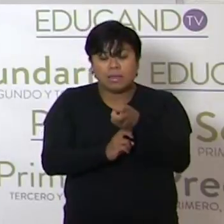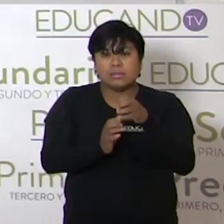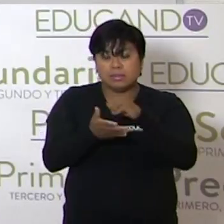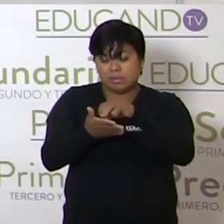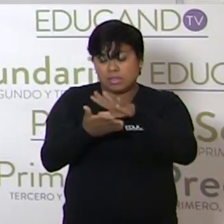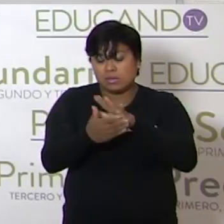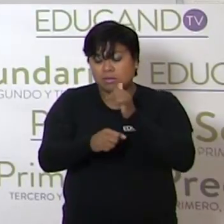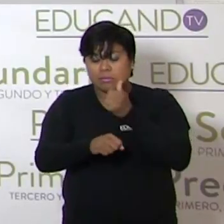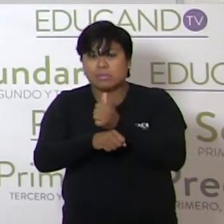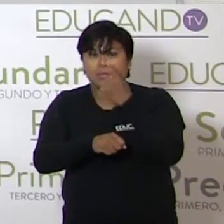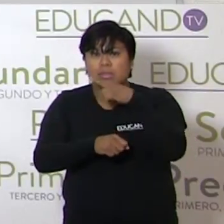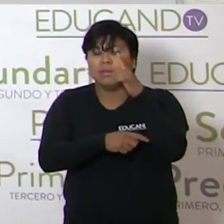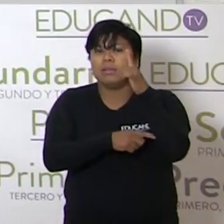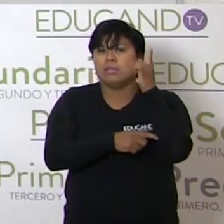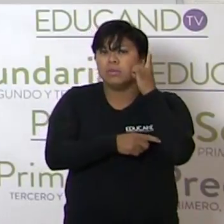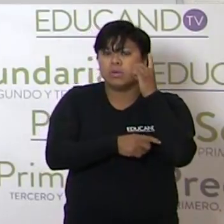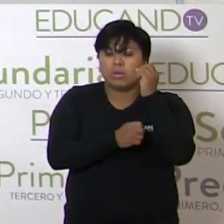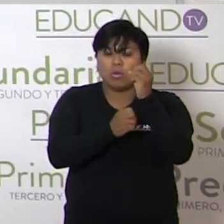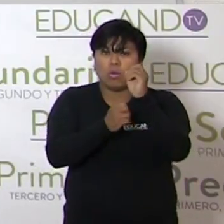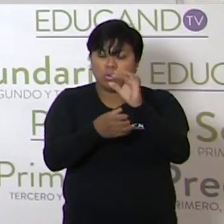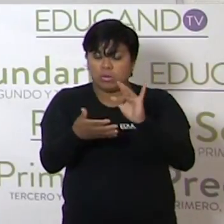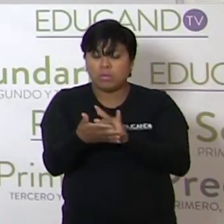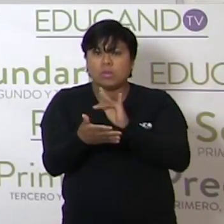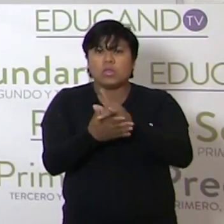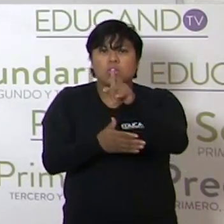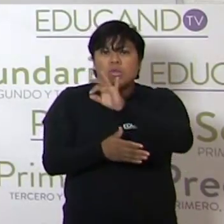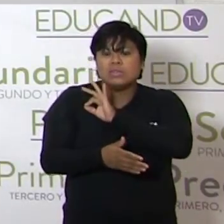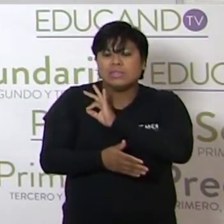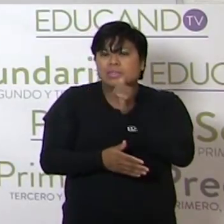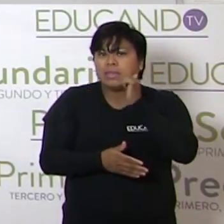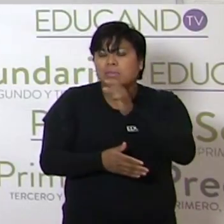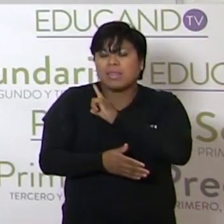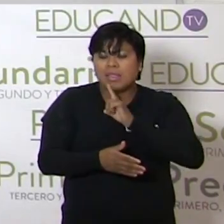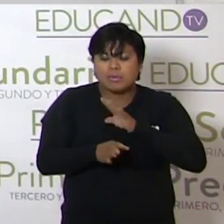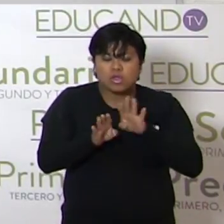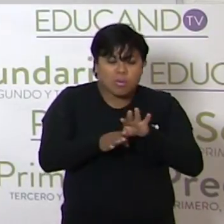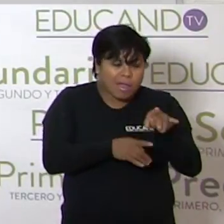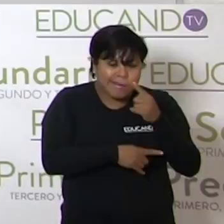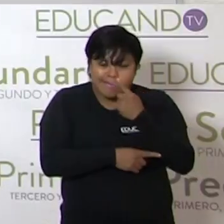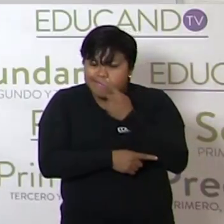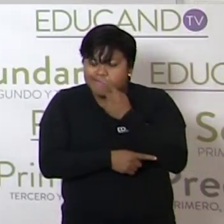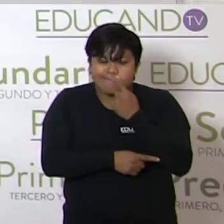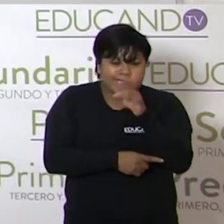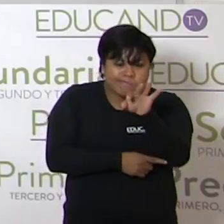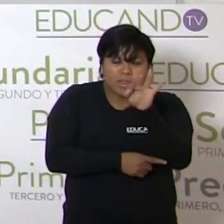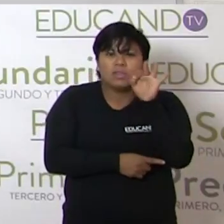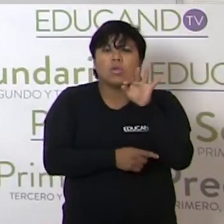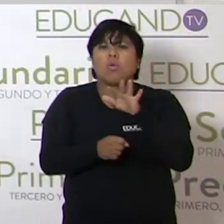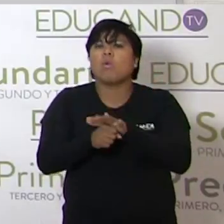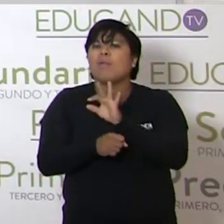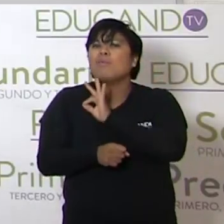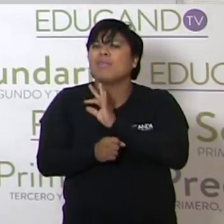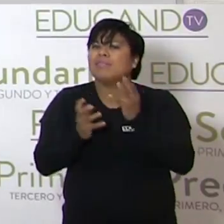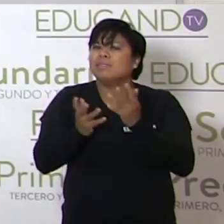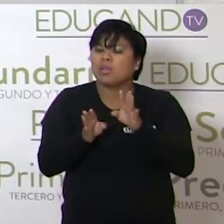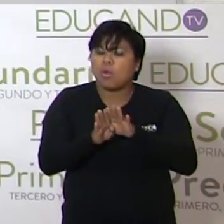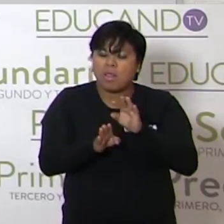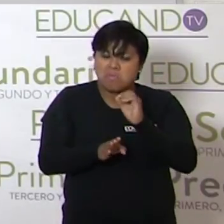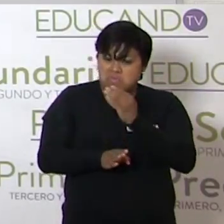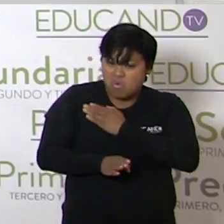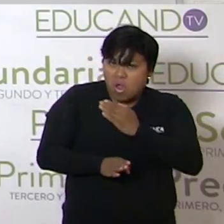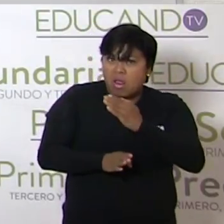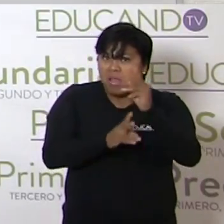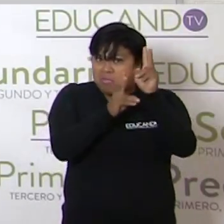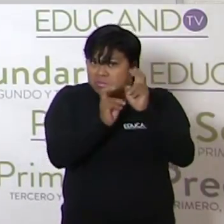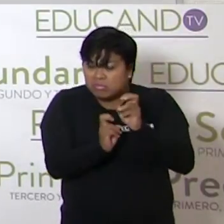aplicaciones, siempre tienes que elegir. ¿Y cómo lo haces? ¿De qué manera puedes saber que es una buena aplicación o no es una buena